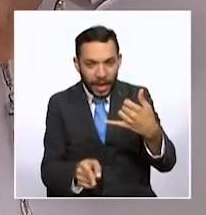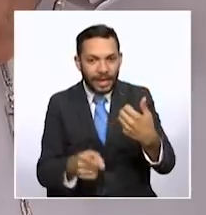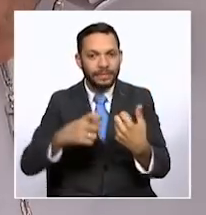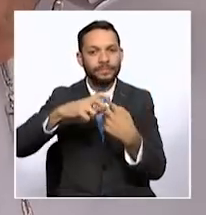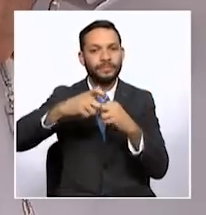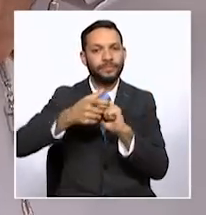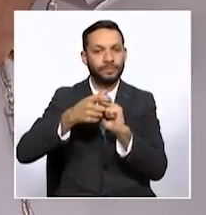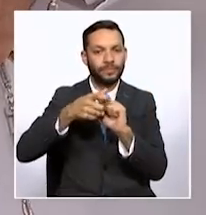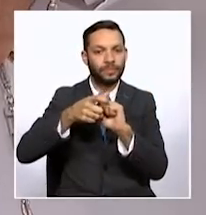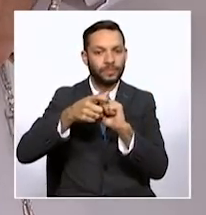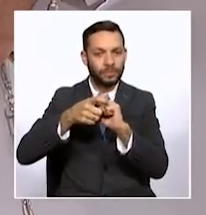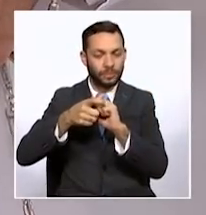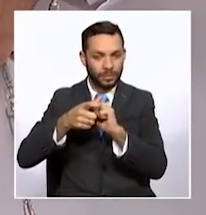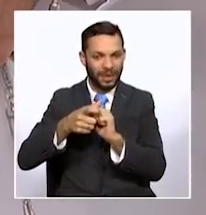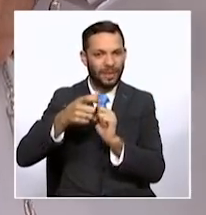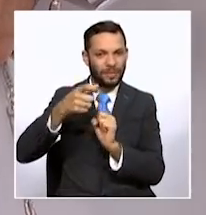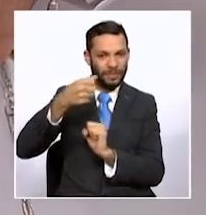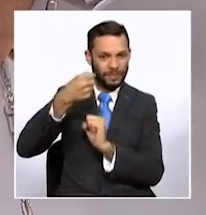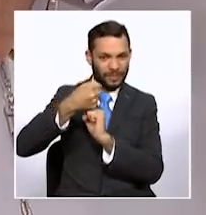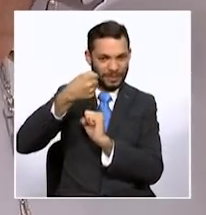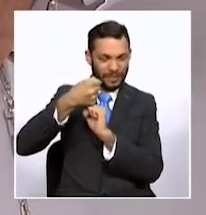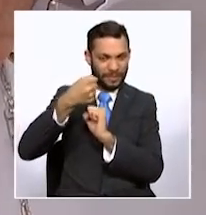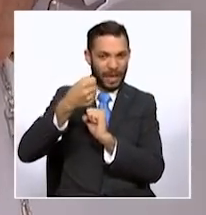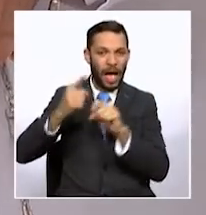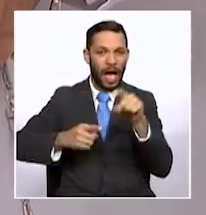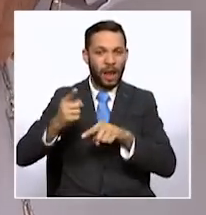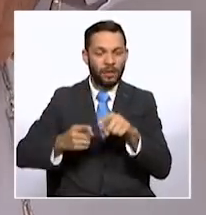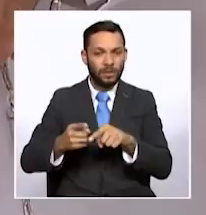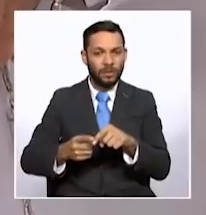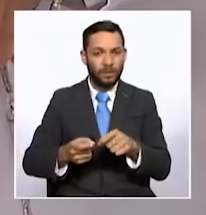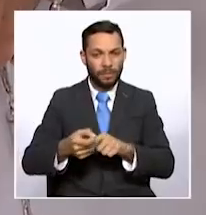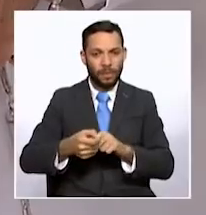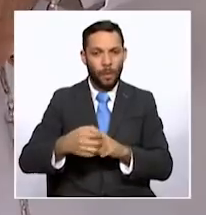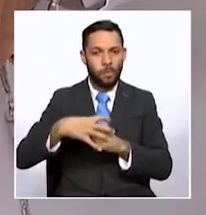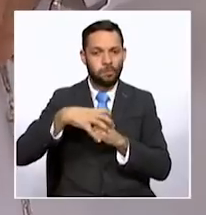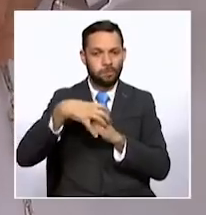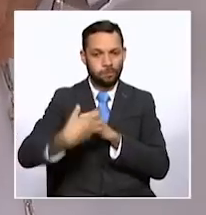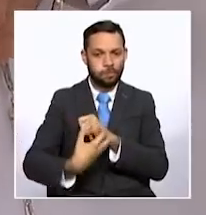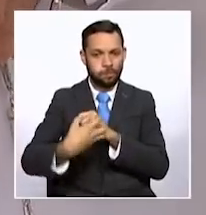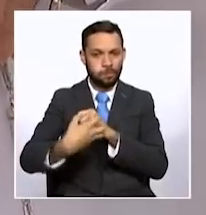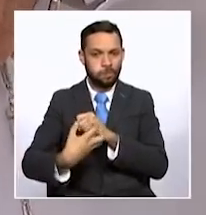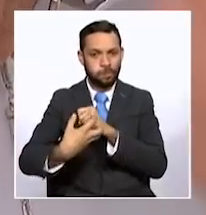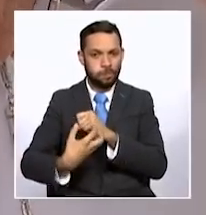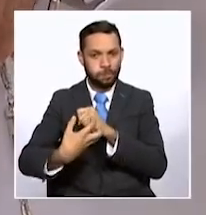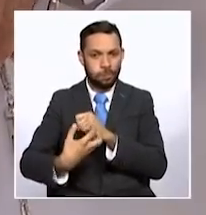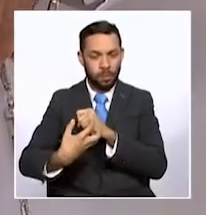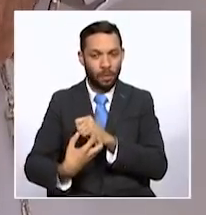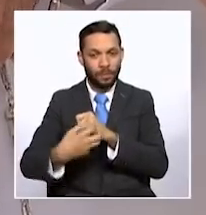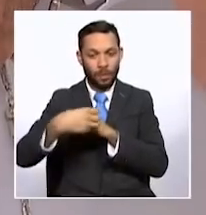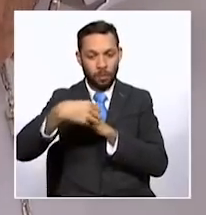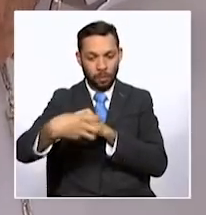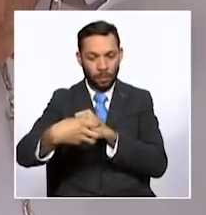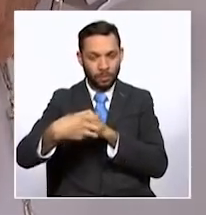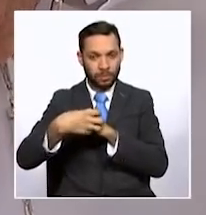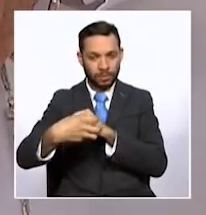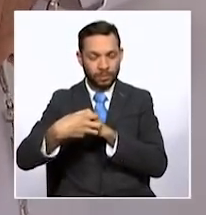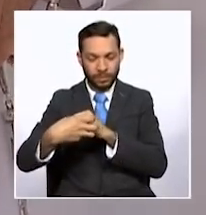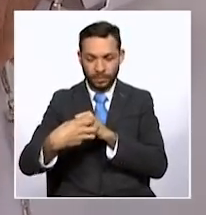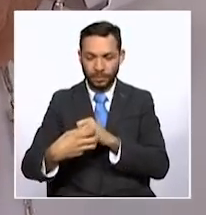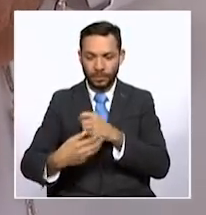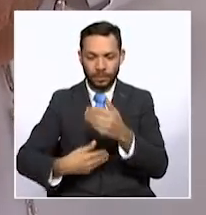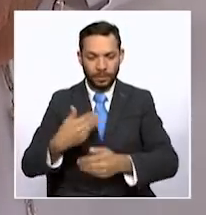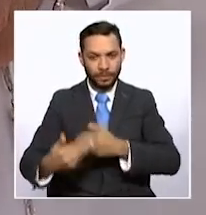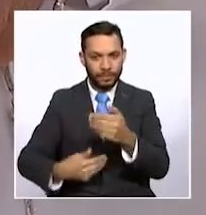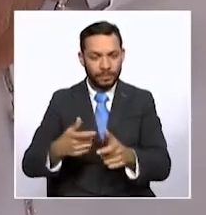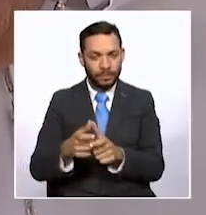que comúnmente conocemos como las hernias discales. ¿Qué pasa? Ese sobrepeso empieza a colapsar los cuerpos vertebrales. Entonces, cuando tenemos